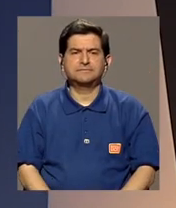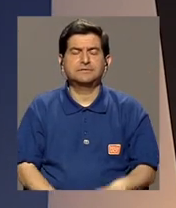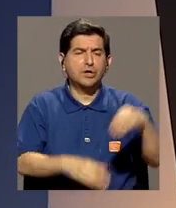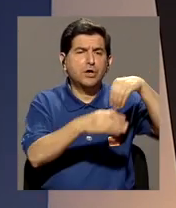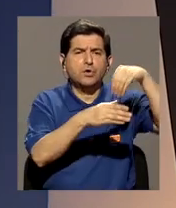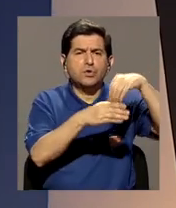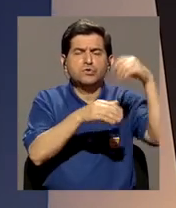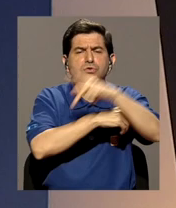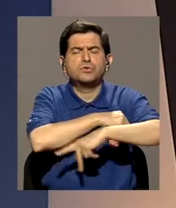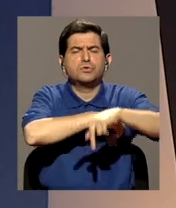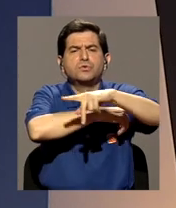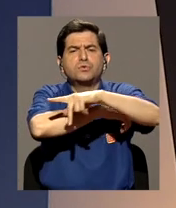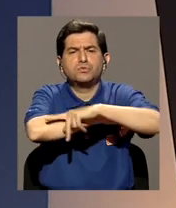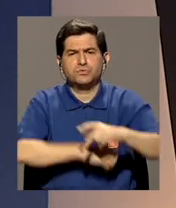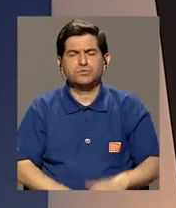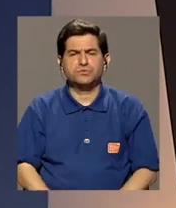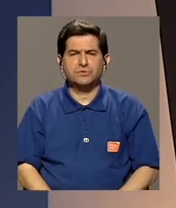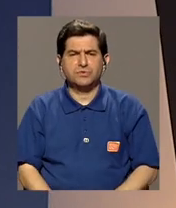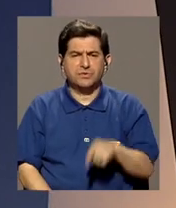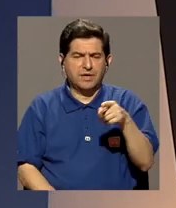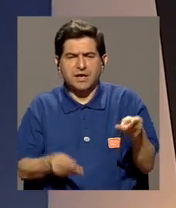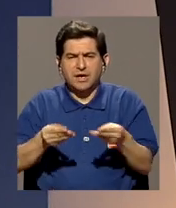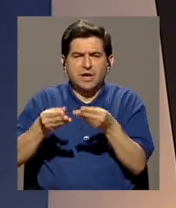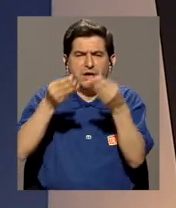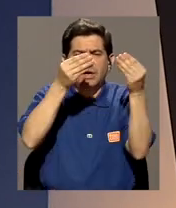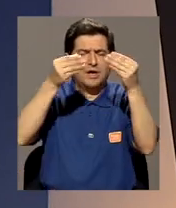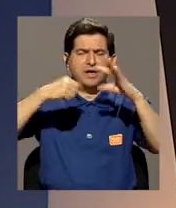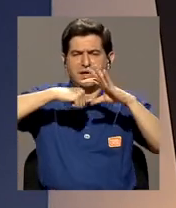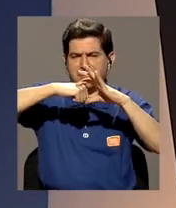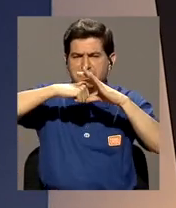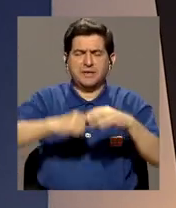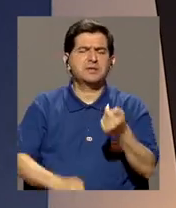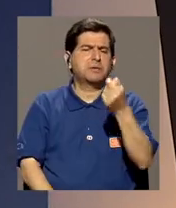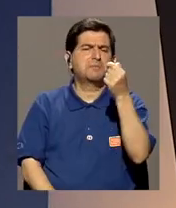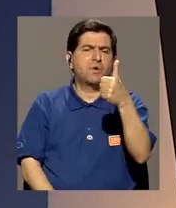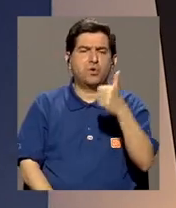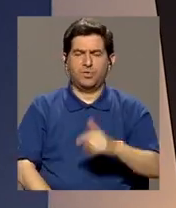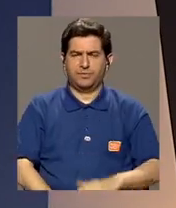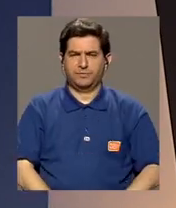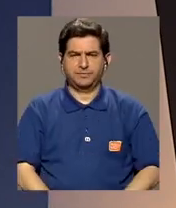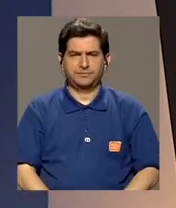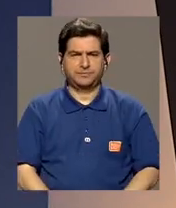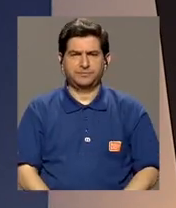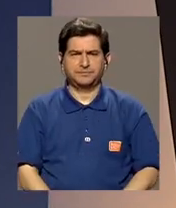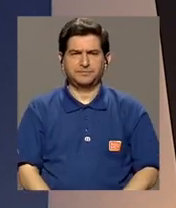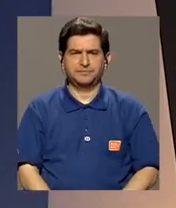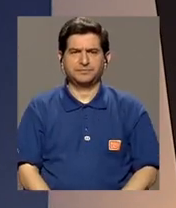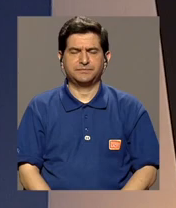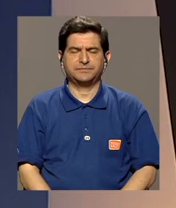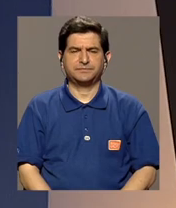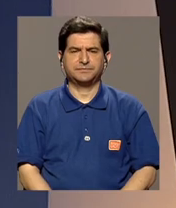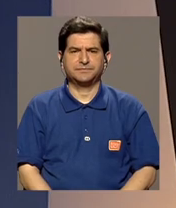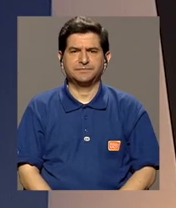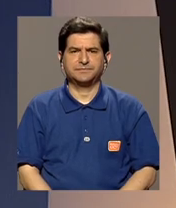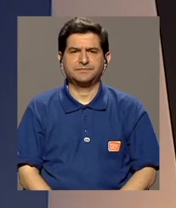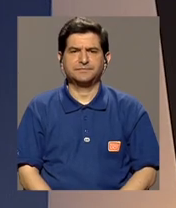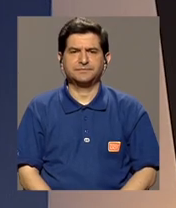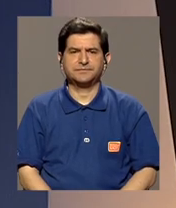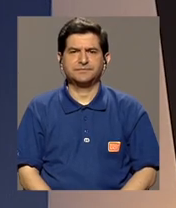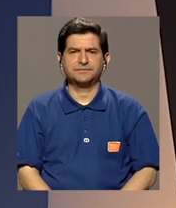contribución del país en emisiones al planeta es relativamente pequeña en él